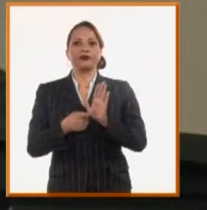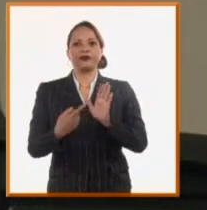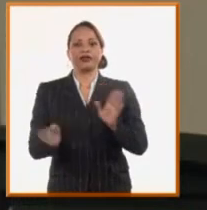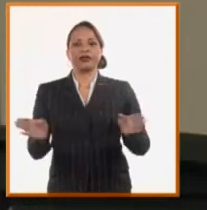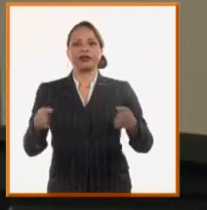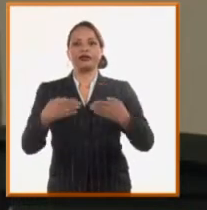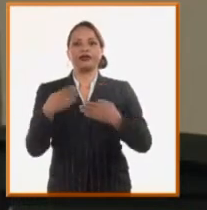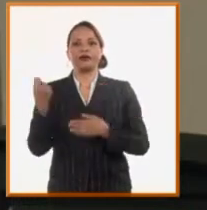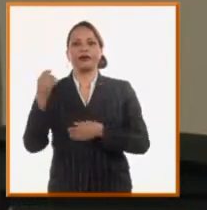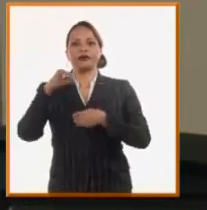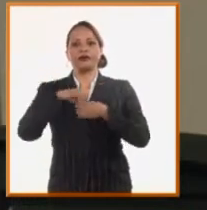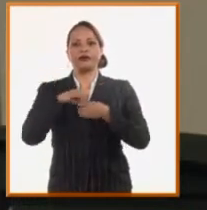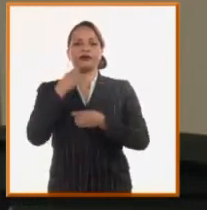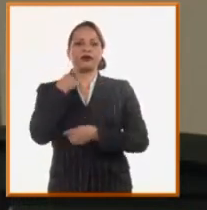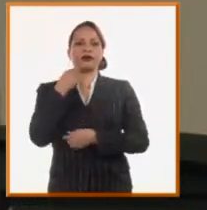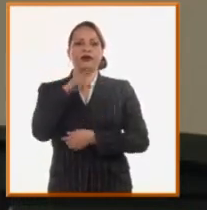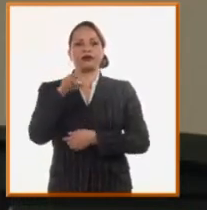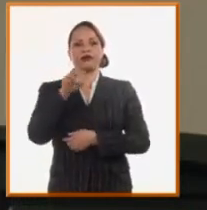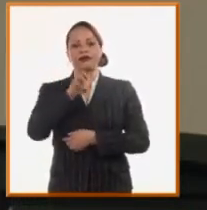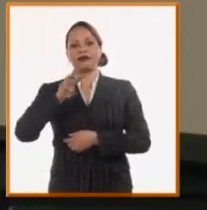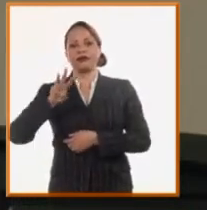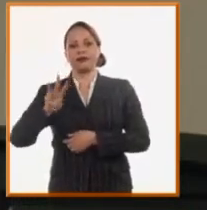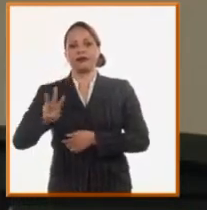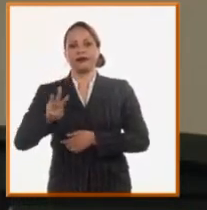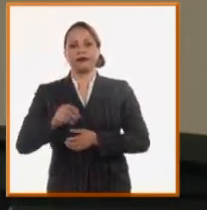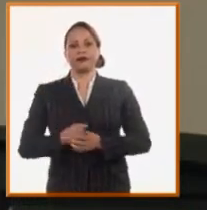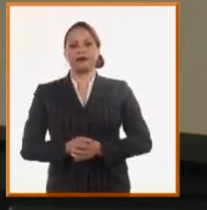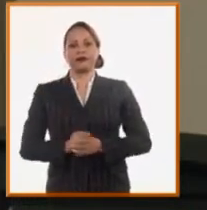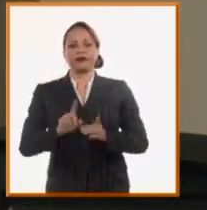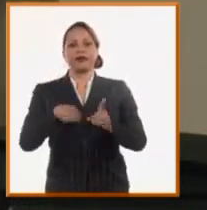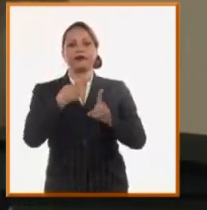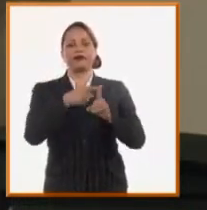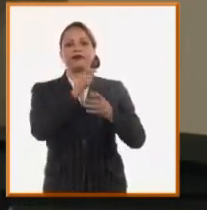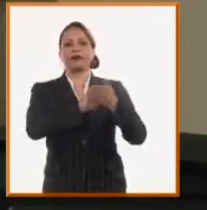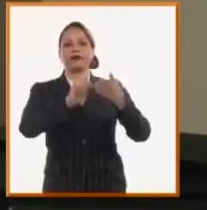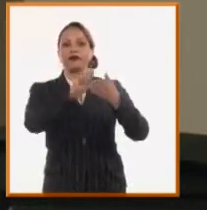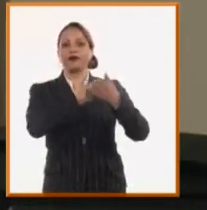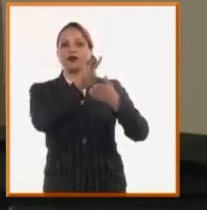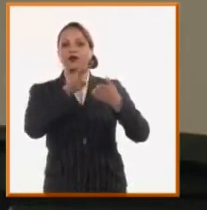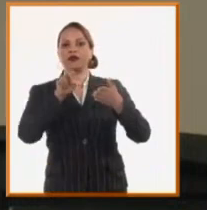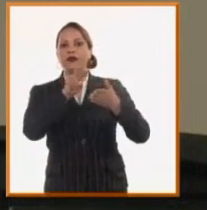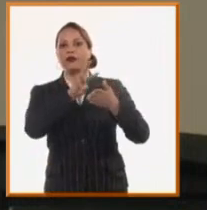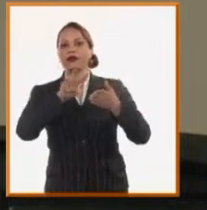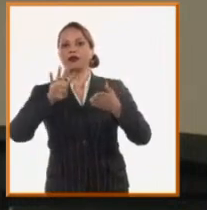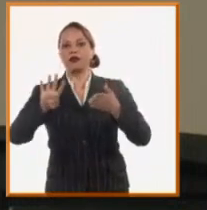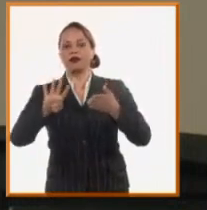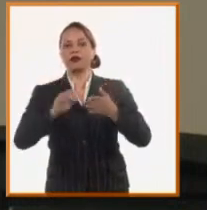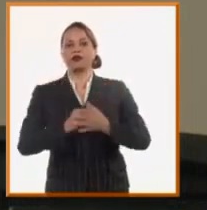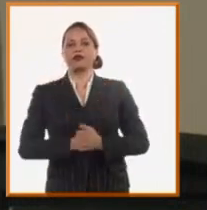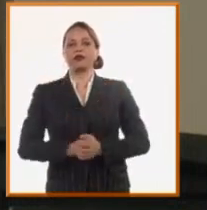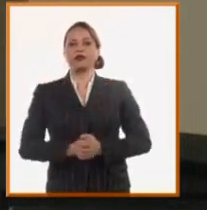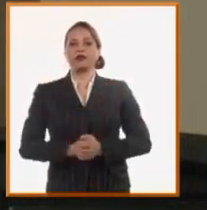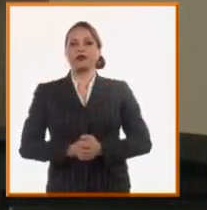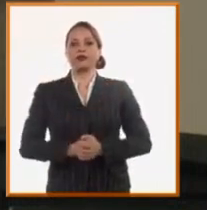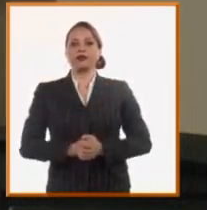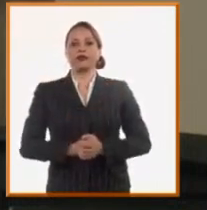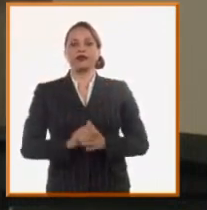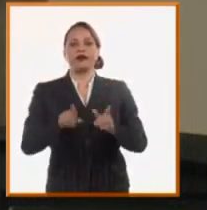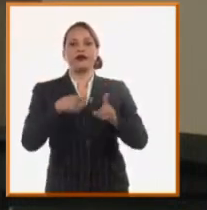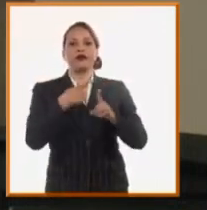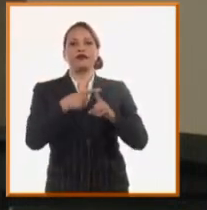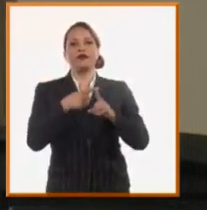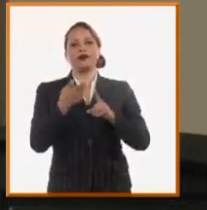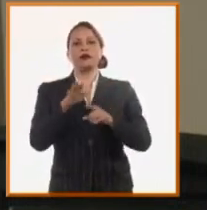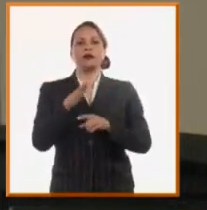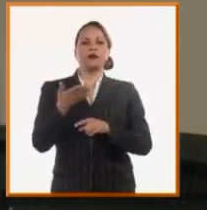del presupuesto del 2023 y el plan 2024, del plan 2024 y los estimados, o